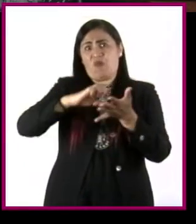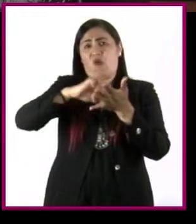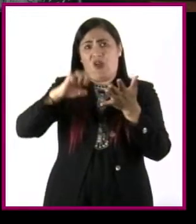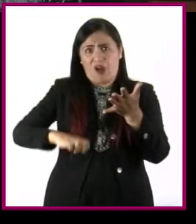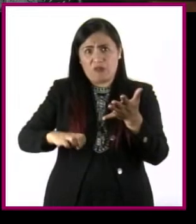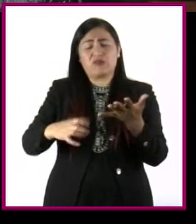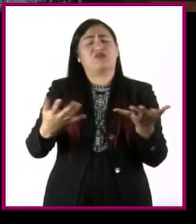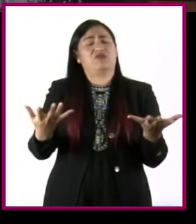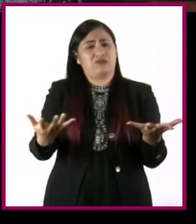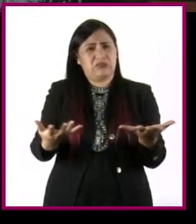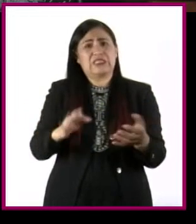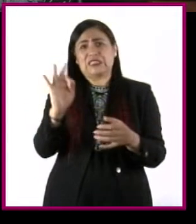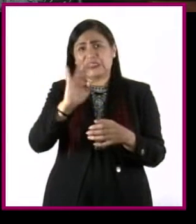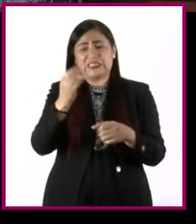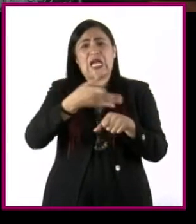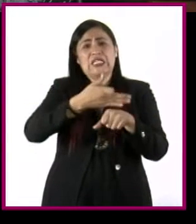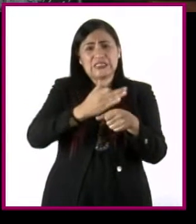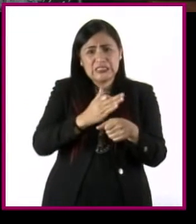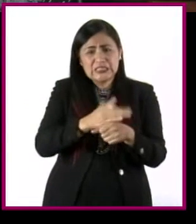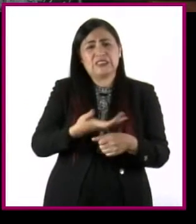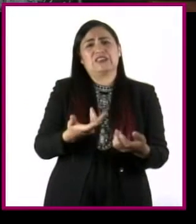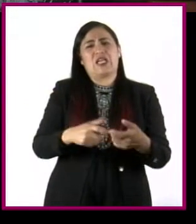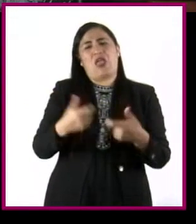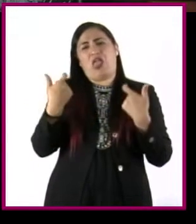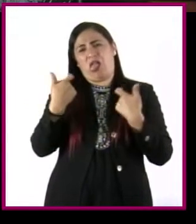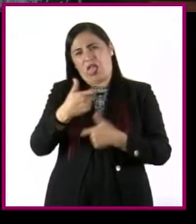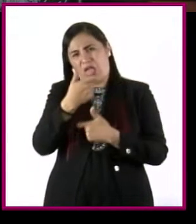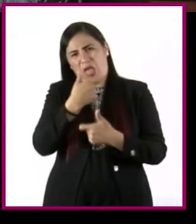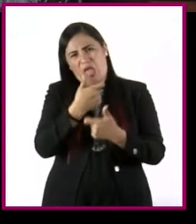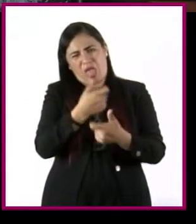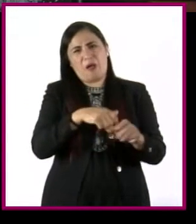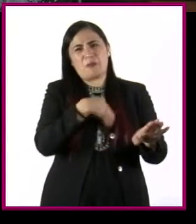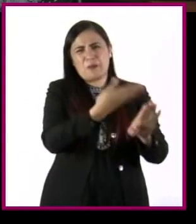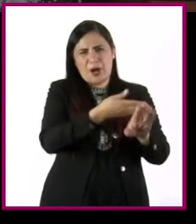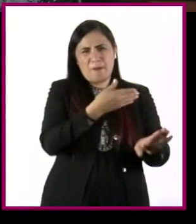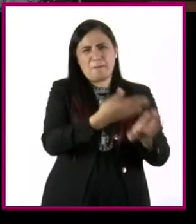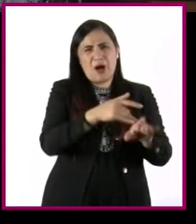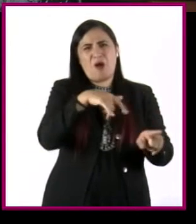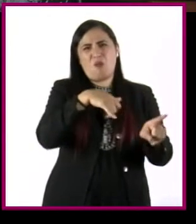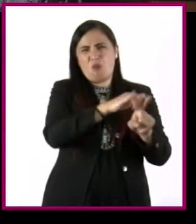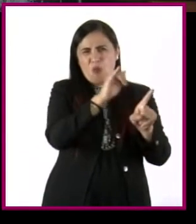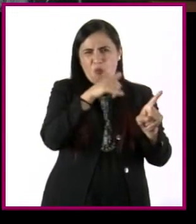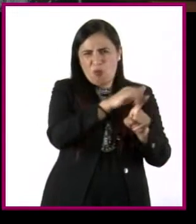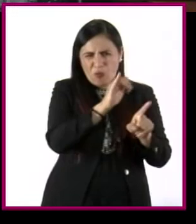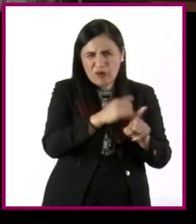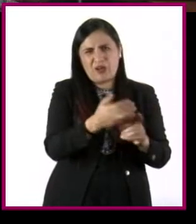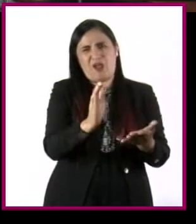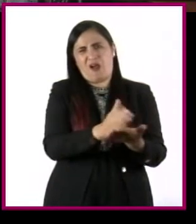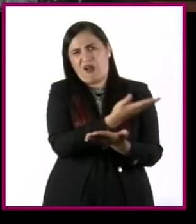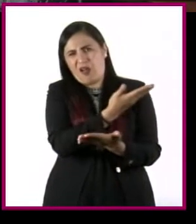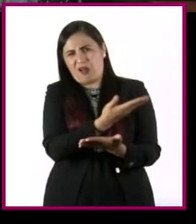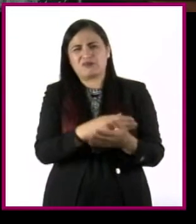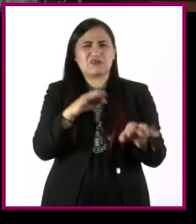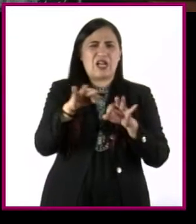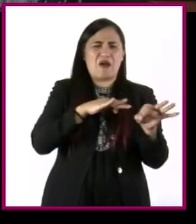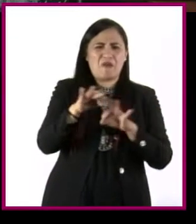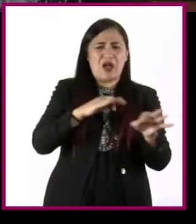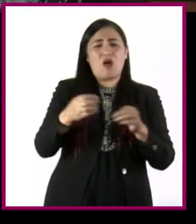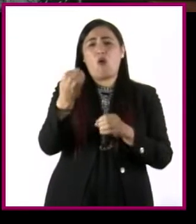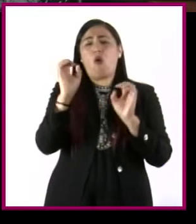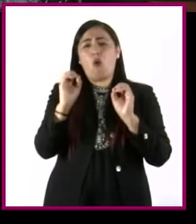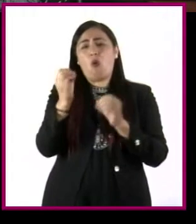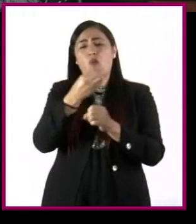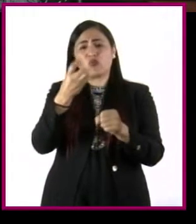puede empezar con chistes, bromas, exclusión, rechazo, bullying, segregación laboral, falta de oportunidades,